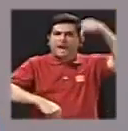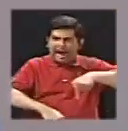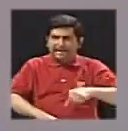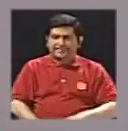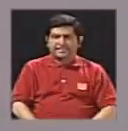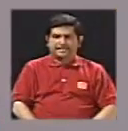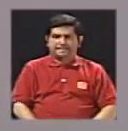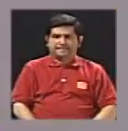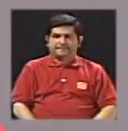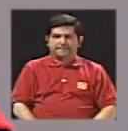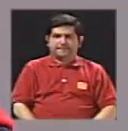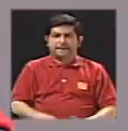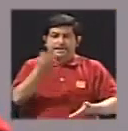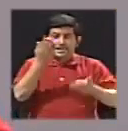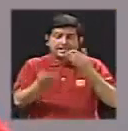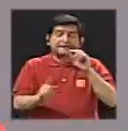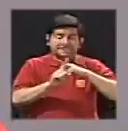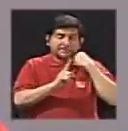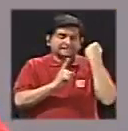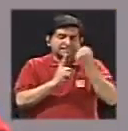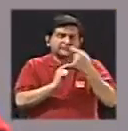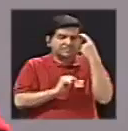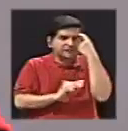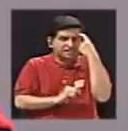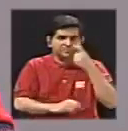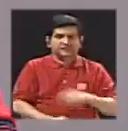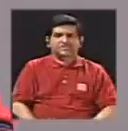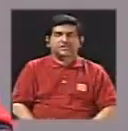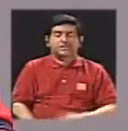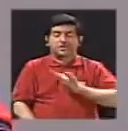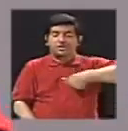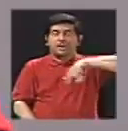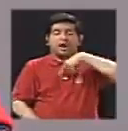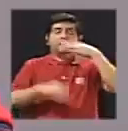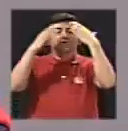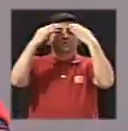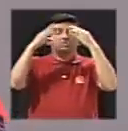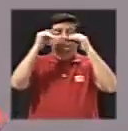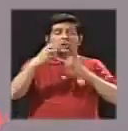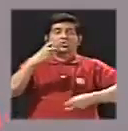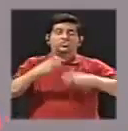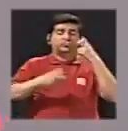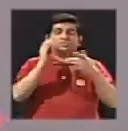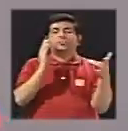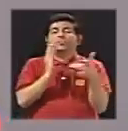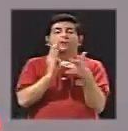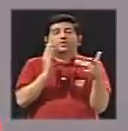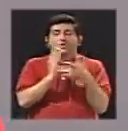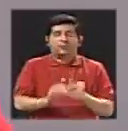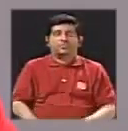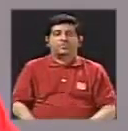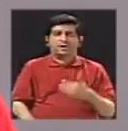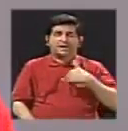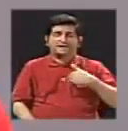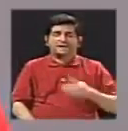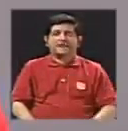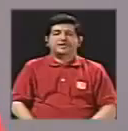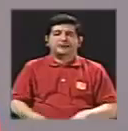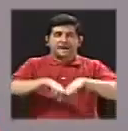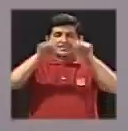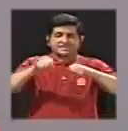pasó, que tal vez ese es el asunto, que a nosotros se nos informó que este era un problema técnico de Integra 2. Entonces,